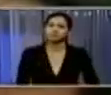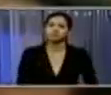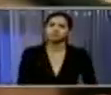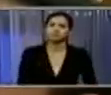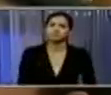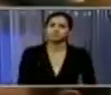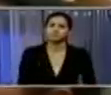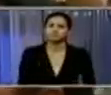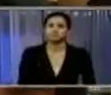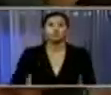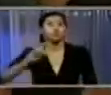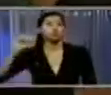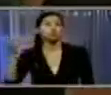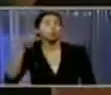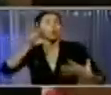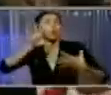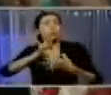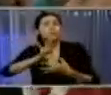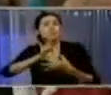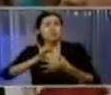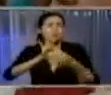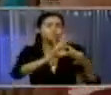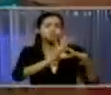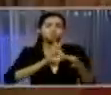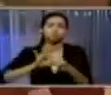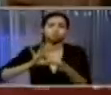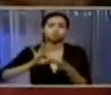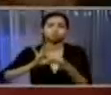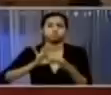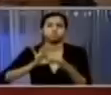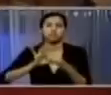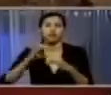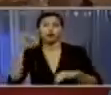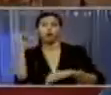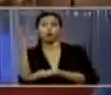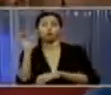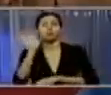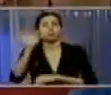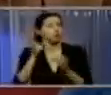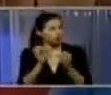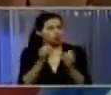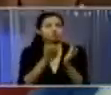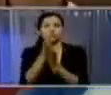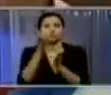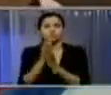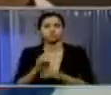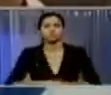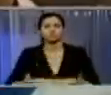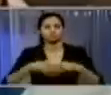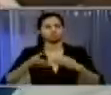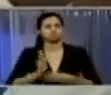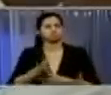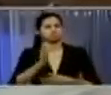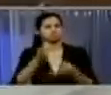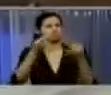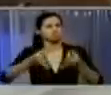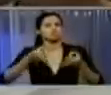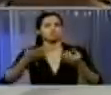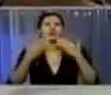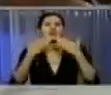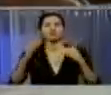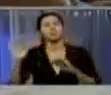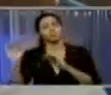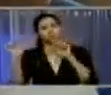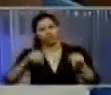Y todos unidos en el Congreso de la Patria, sigamos en marcha permanente. Gracias por haber